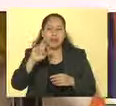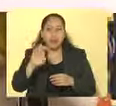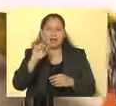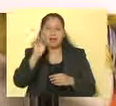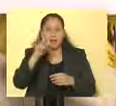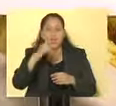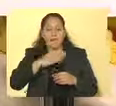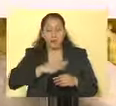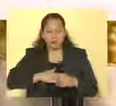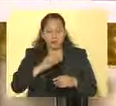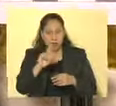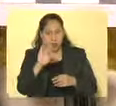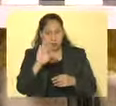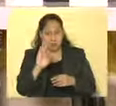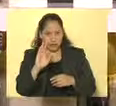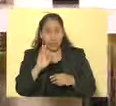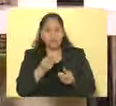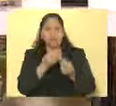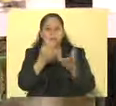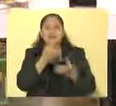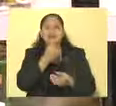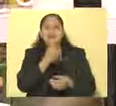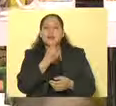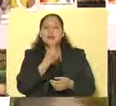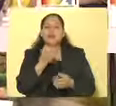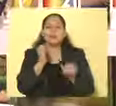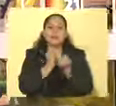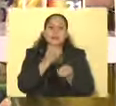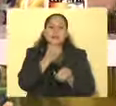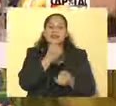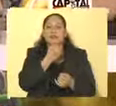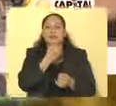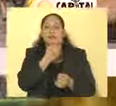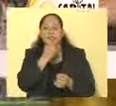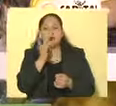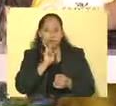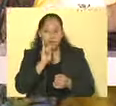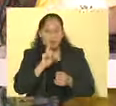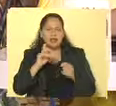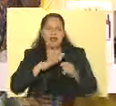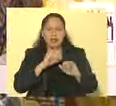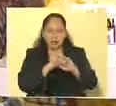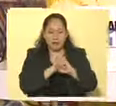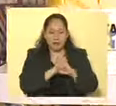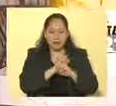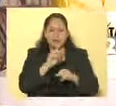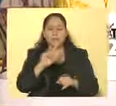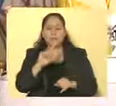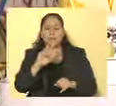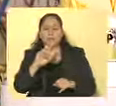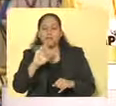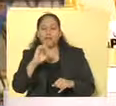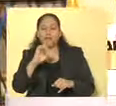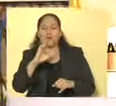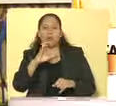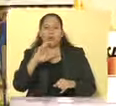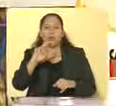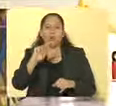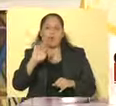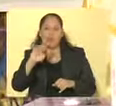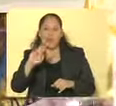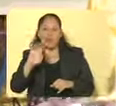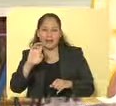del DF pone a disposición de los niños y niñas de la ciudad la página web Procupeque, la cual tiene